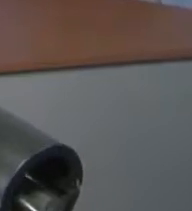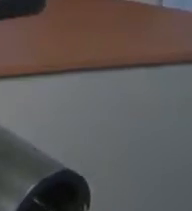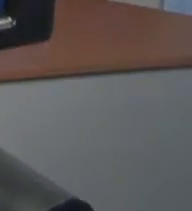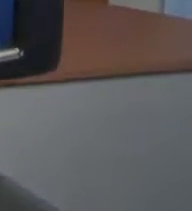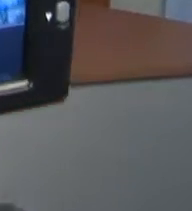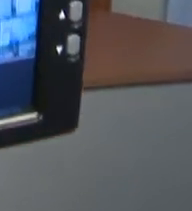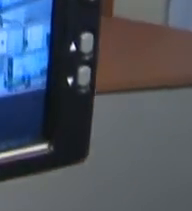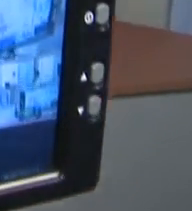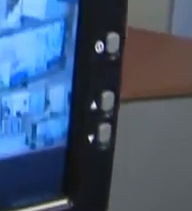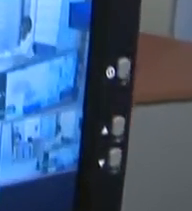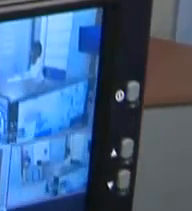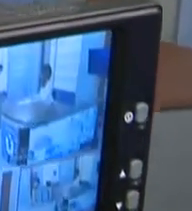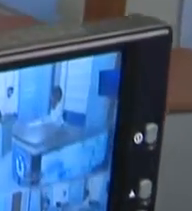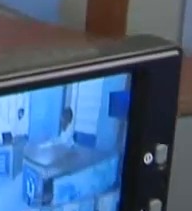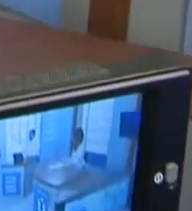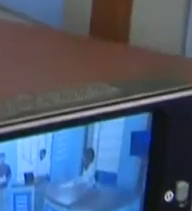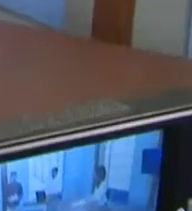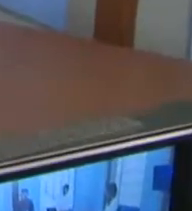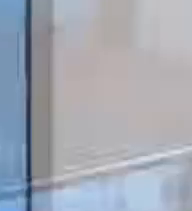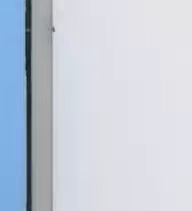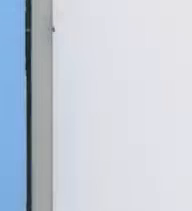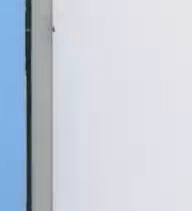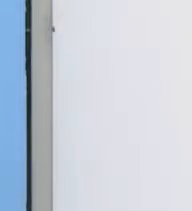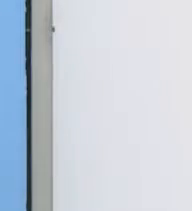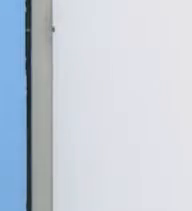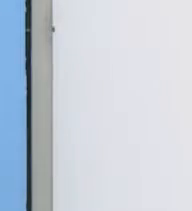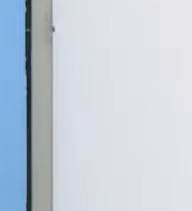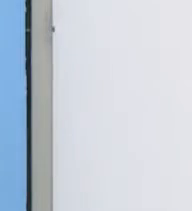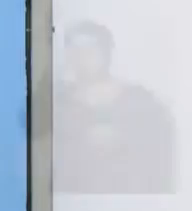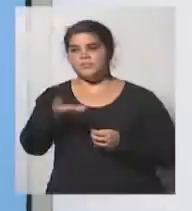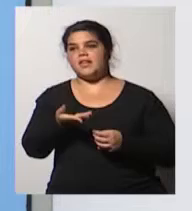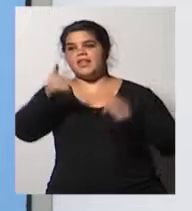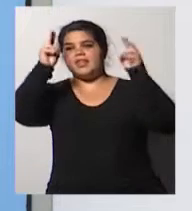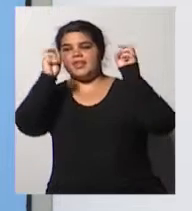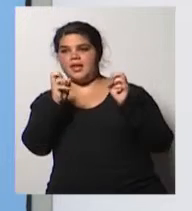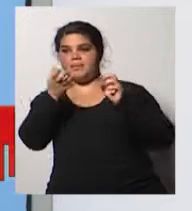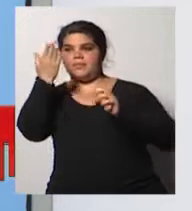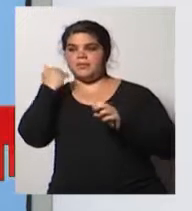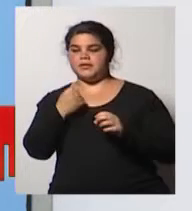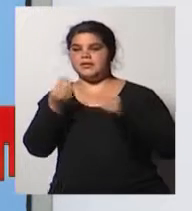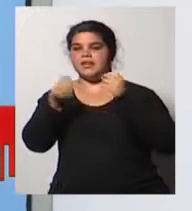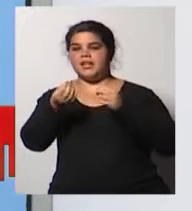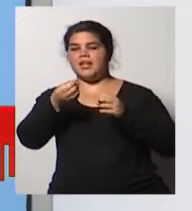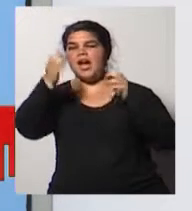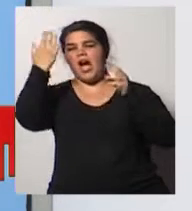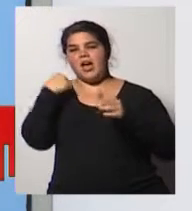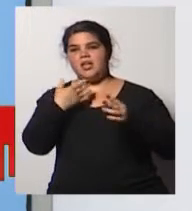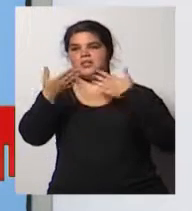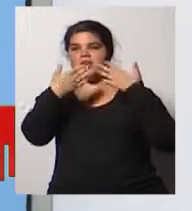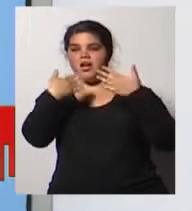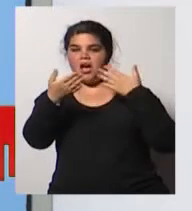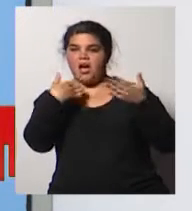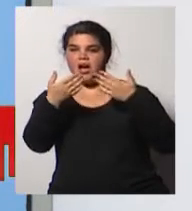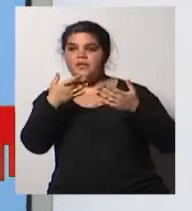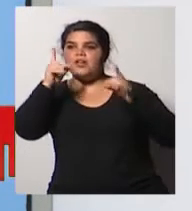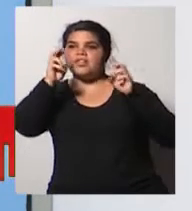Seguimos en Panorama U, edición central, y compartimos información con uno de los temas que hablábamos al principio con Gerardo Jiménez Ponce, uno de los